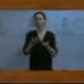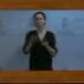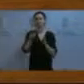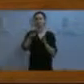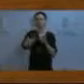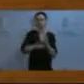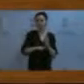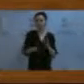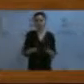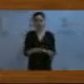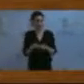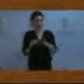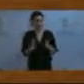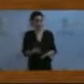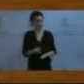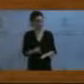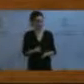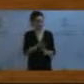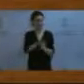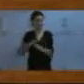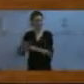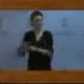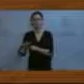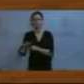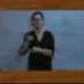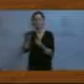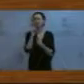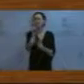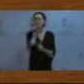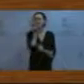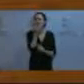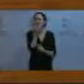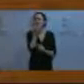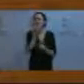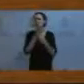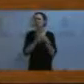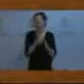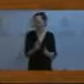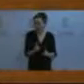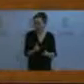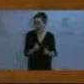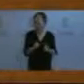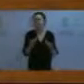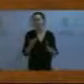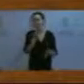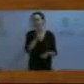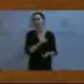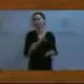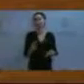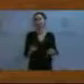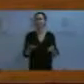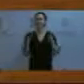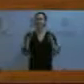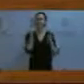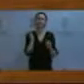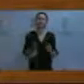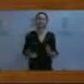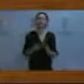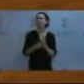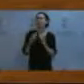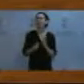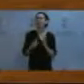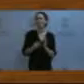en otras materias. Creo que sería un error no hacerlo así. Insisto, creo que contamos en nuestra comunidad con excepcionales profesionales del ámbito